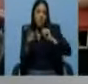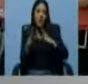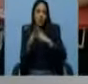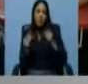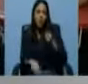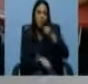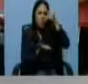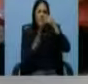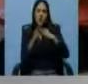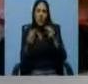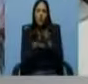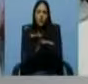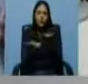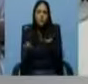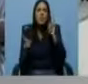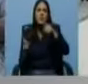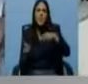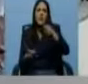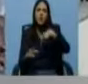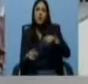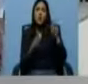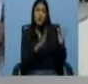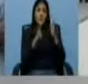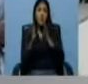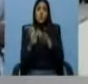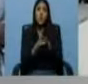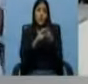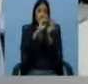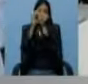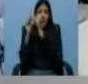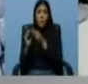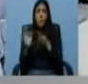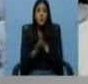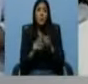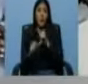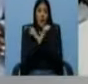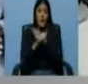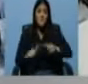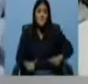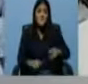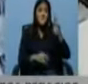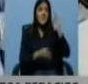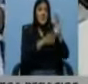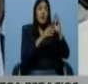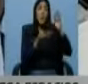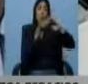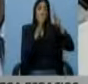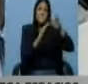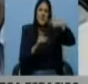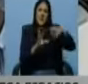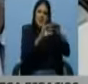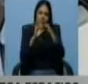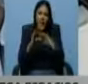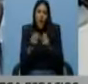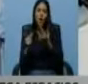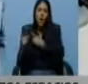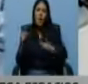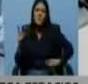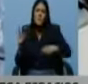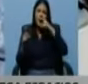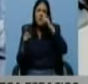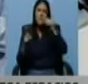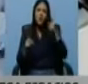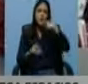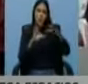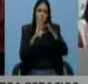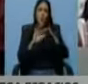se ha hecho y que todo este proceso de recuperación de las bromil que ha guiado el presidente Nicolás Maduro donde la unión de la